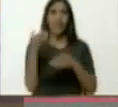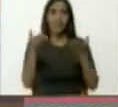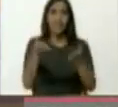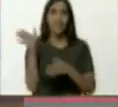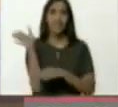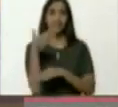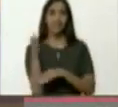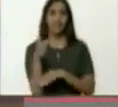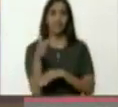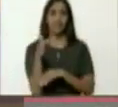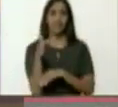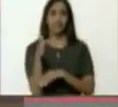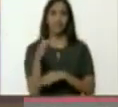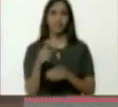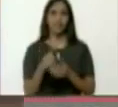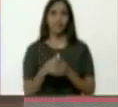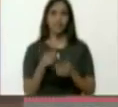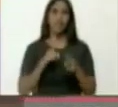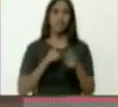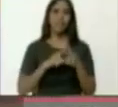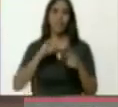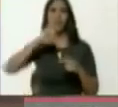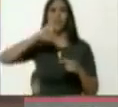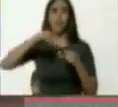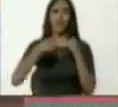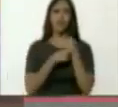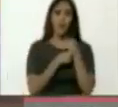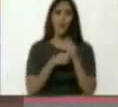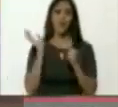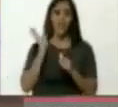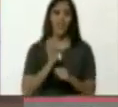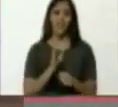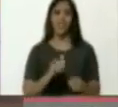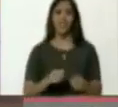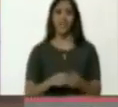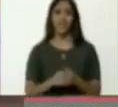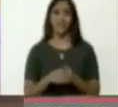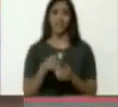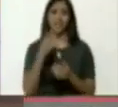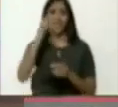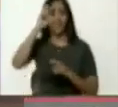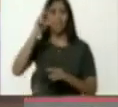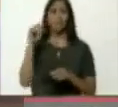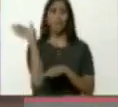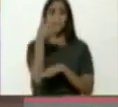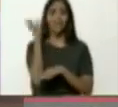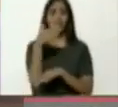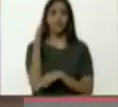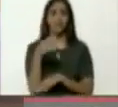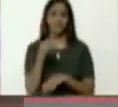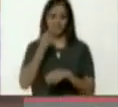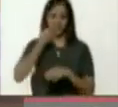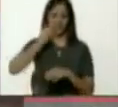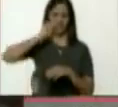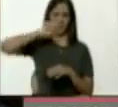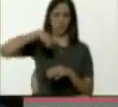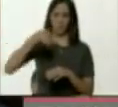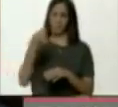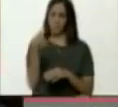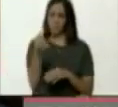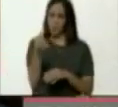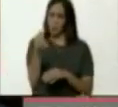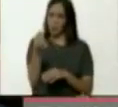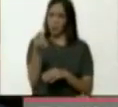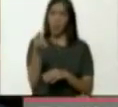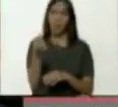bandera. Y entonces Guaidó viene, aparte de que irrespeta la bandera porque se saca un moco delante del